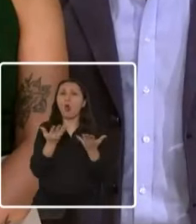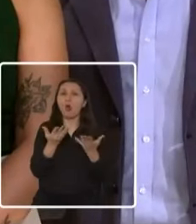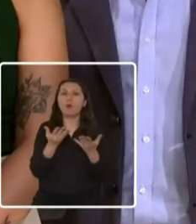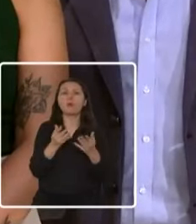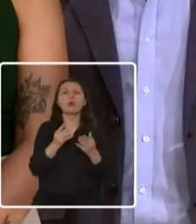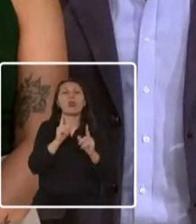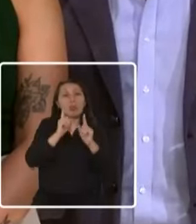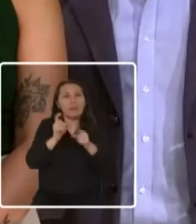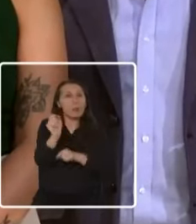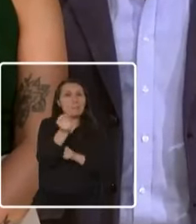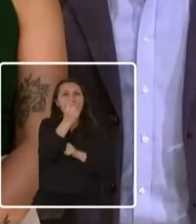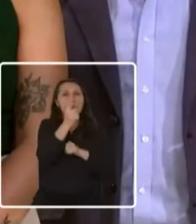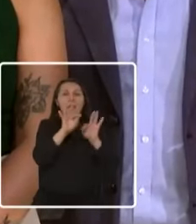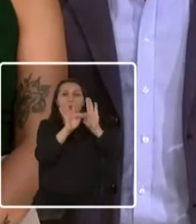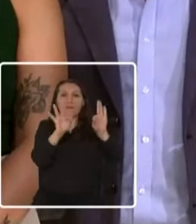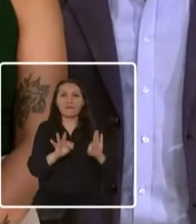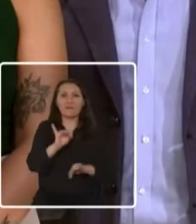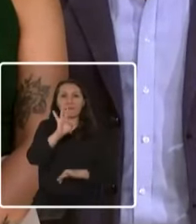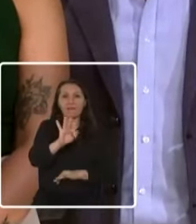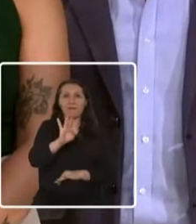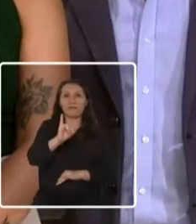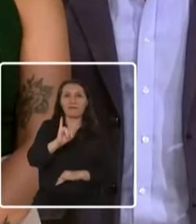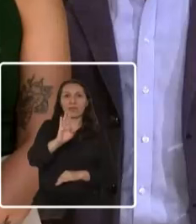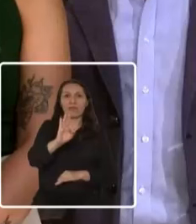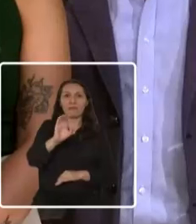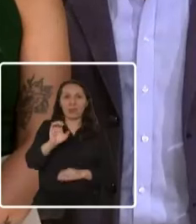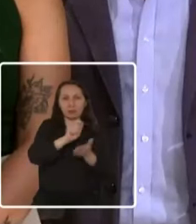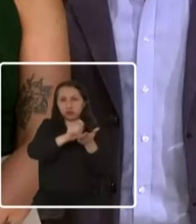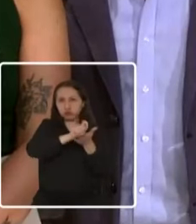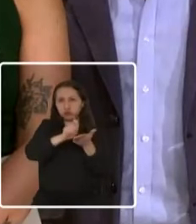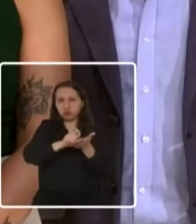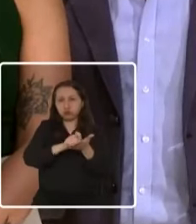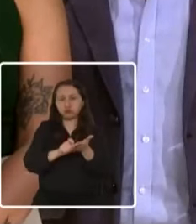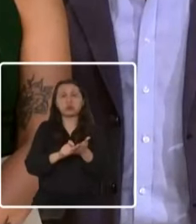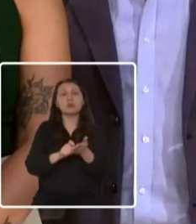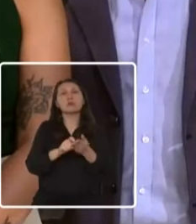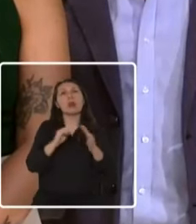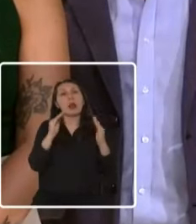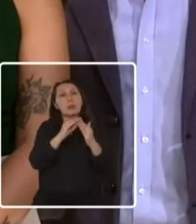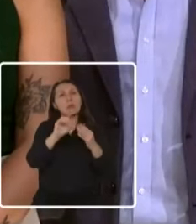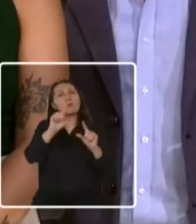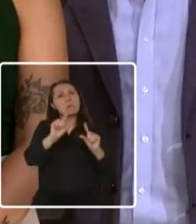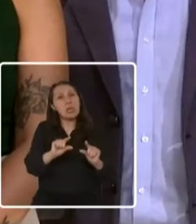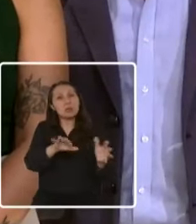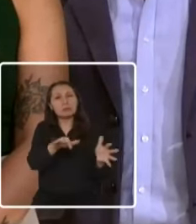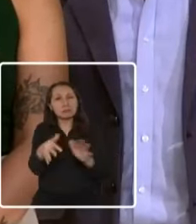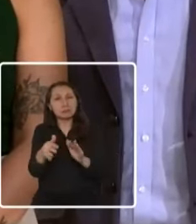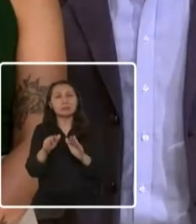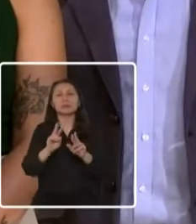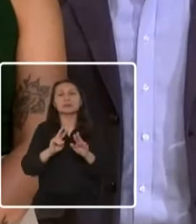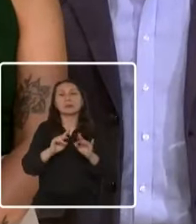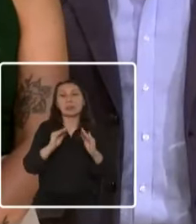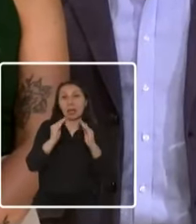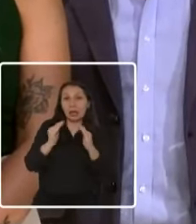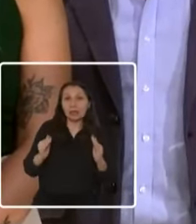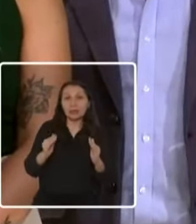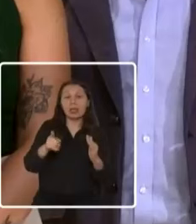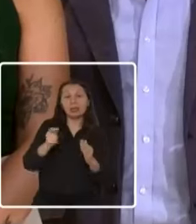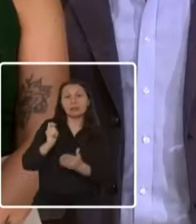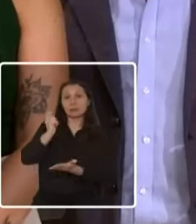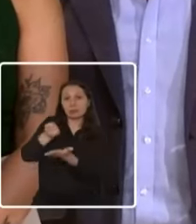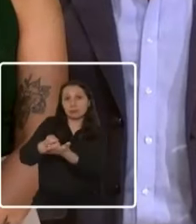aplicación de ficha FIBE, esto es para afectación de vivienda menor o moderada, y la idea es que este